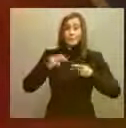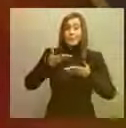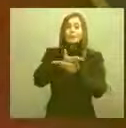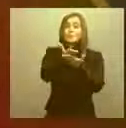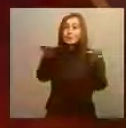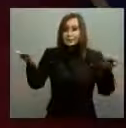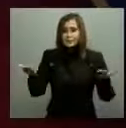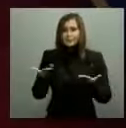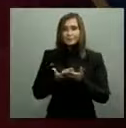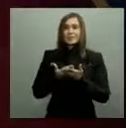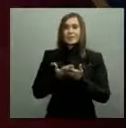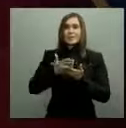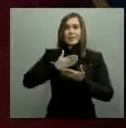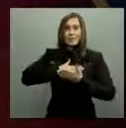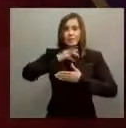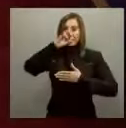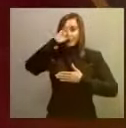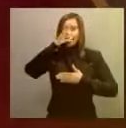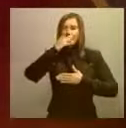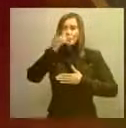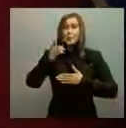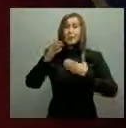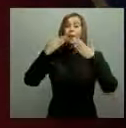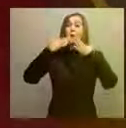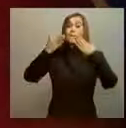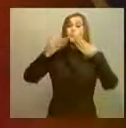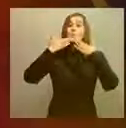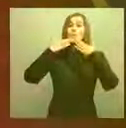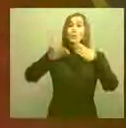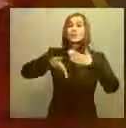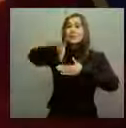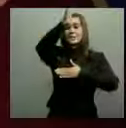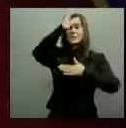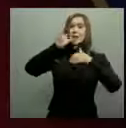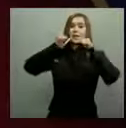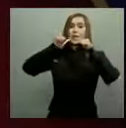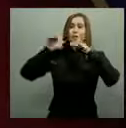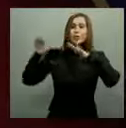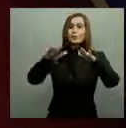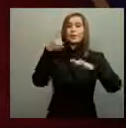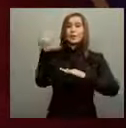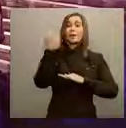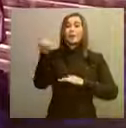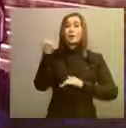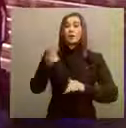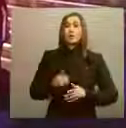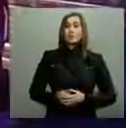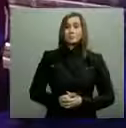ustedes y a mi país. Muchas gracias a todos y que Dios los bendiga siempre.